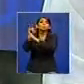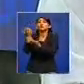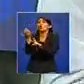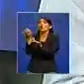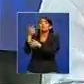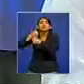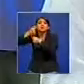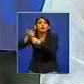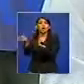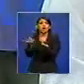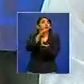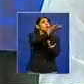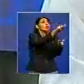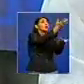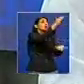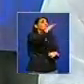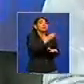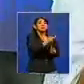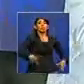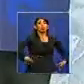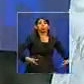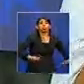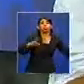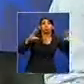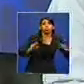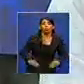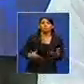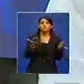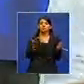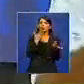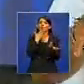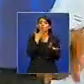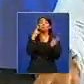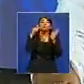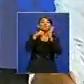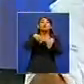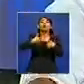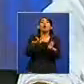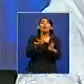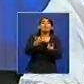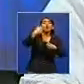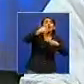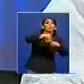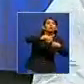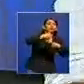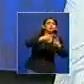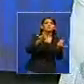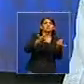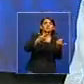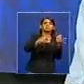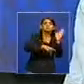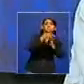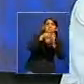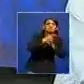empleo y gastarnos la energía. En este caso, biocombustibles es una actividad productiva agrícola, pero que tiene un